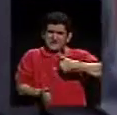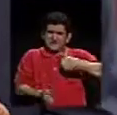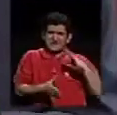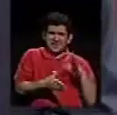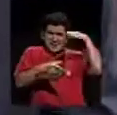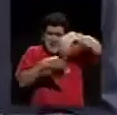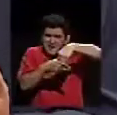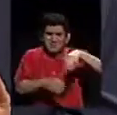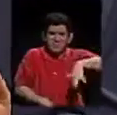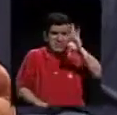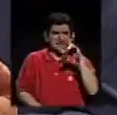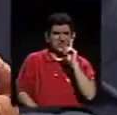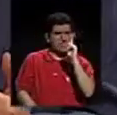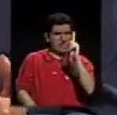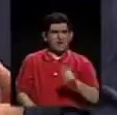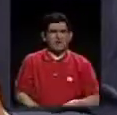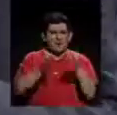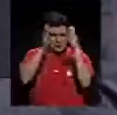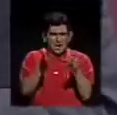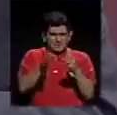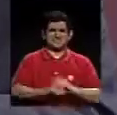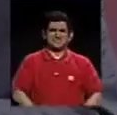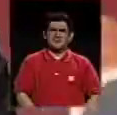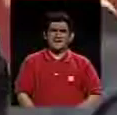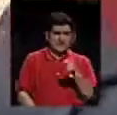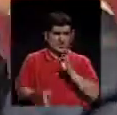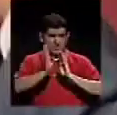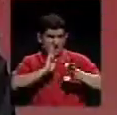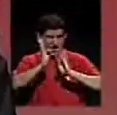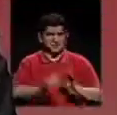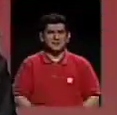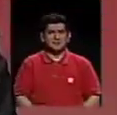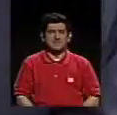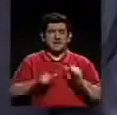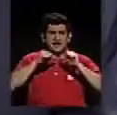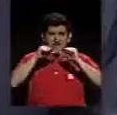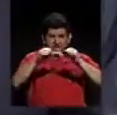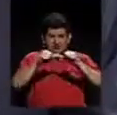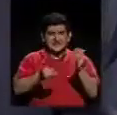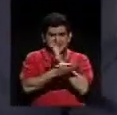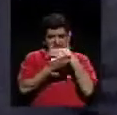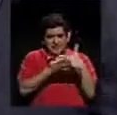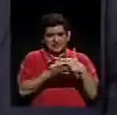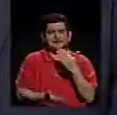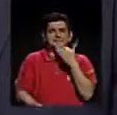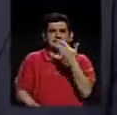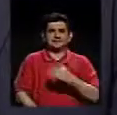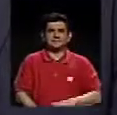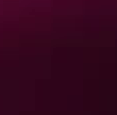en cuenta para elegir a un magistrado? Y para hablar de esto, lo haremos en el siguiente segmento. Gracias.